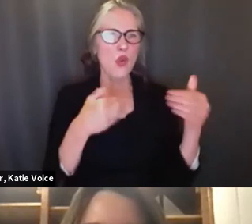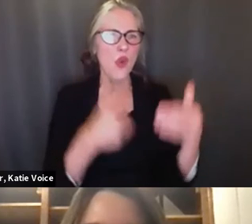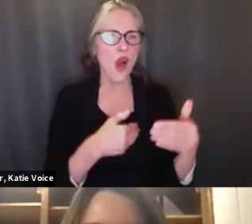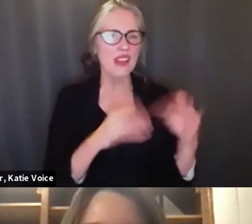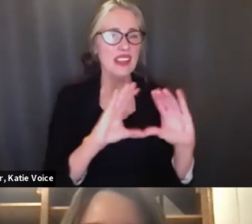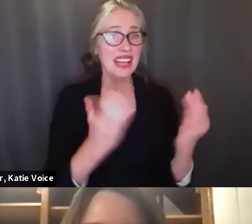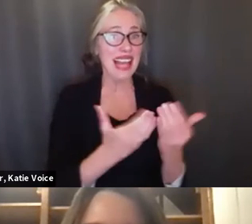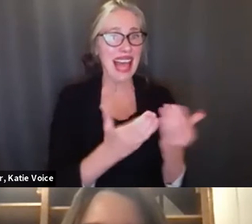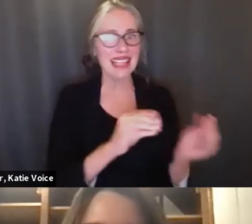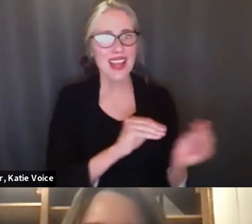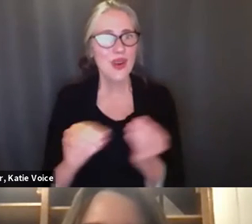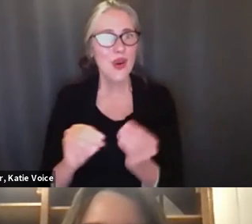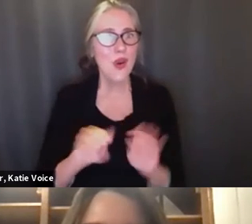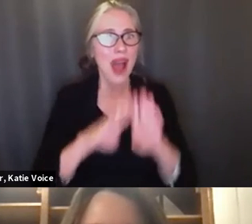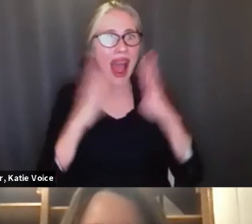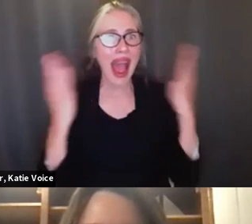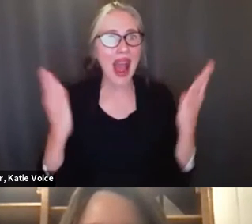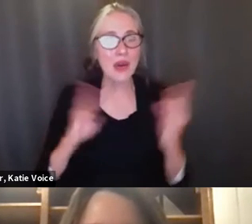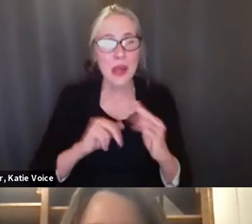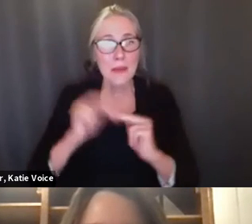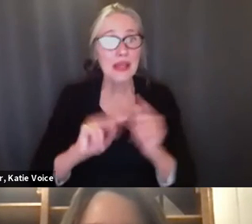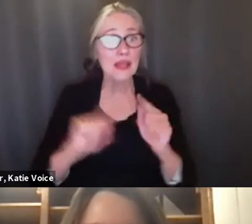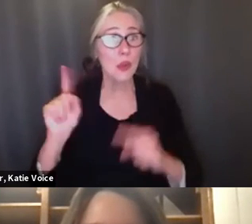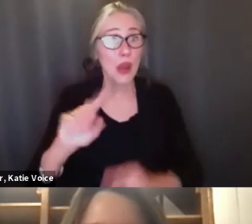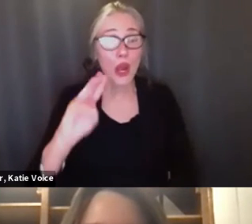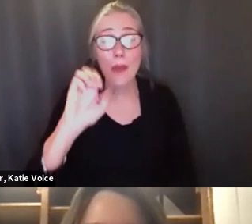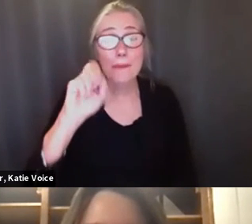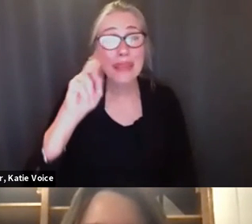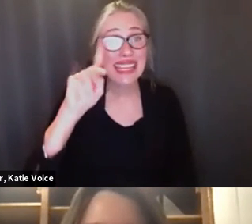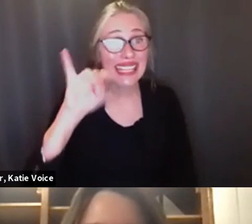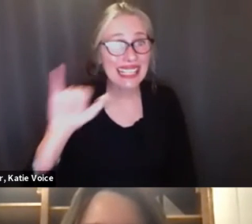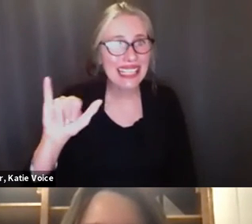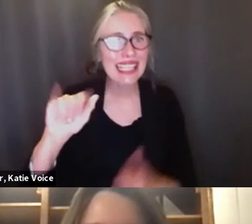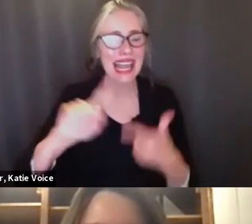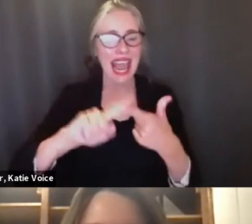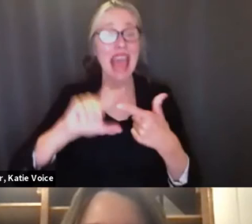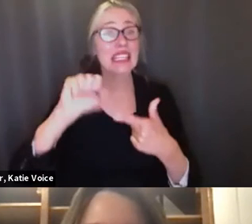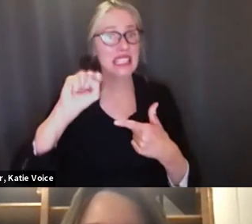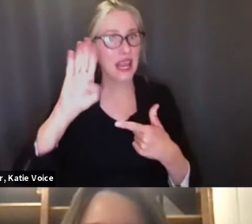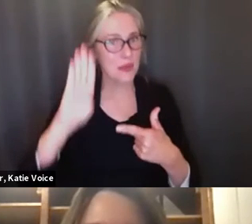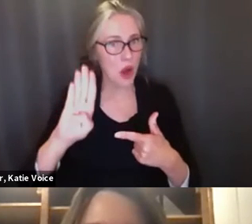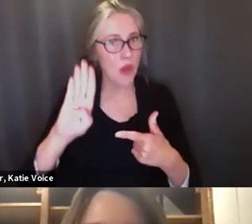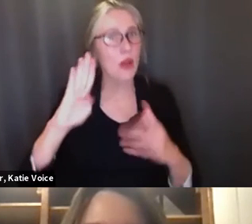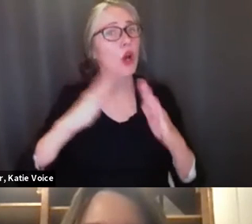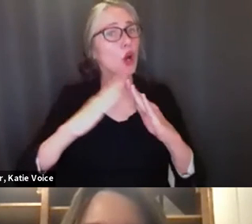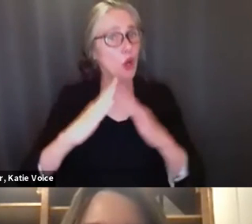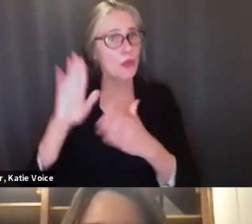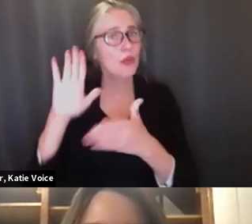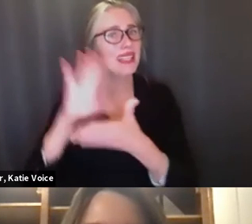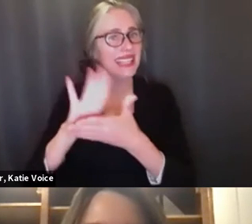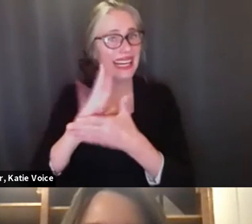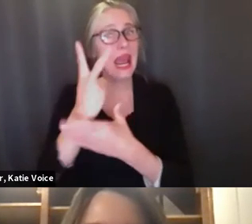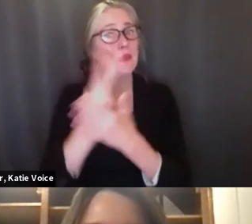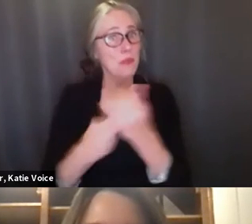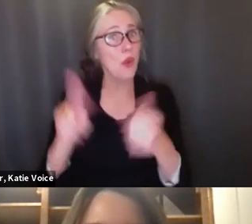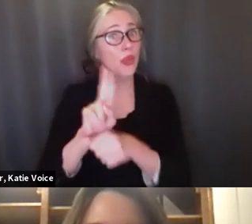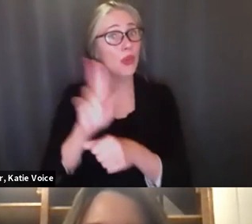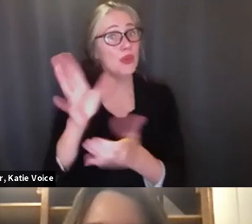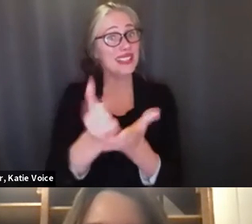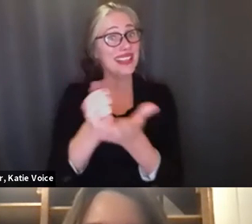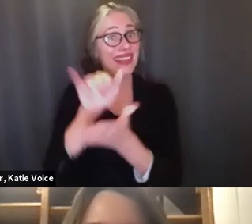hemos hecho esto tanto en McKinley y en Santa Bárbara Community Academy. Próxima diapositiva. Hagan